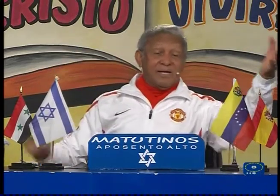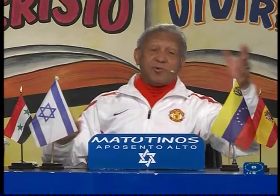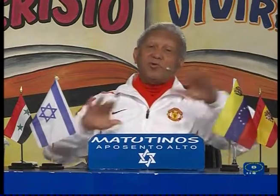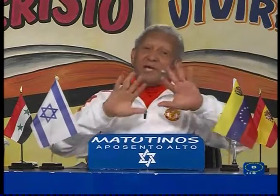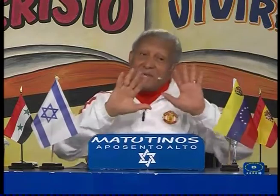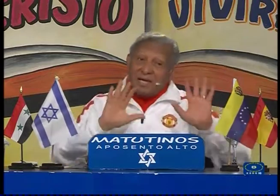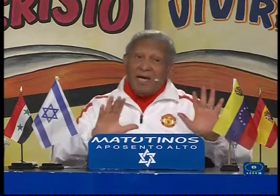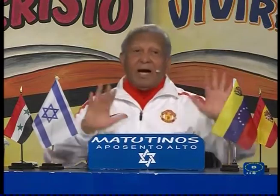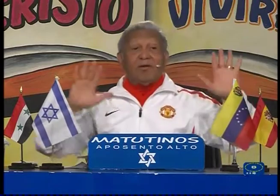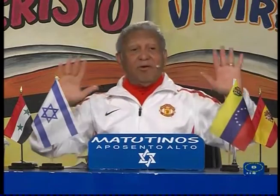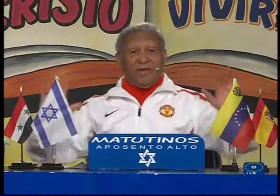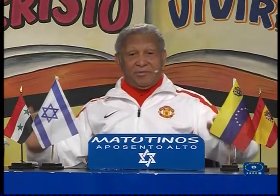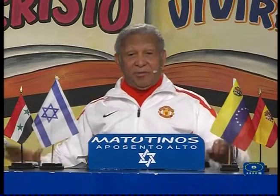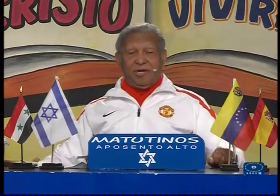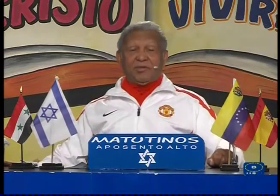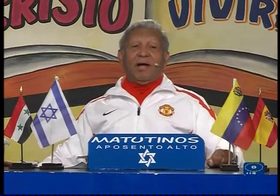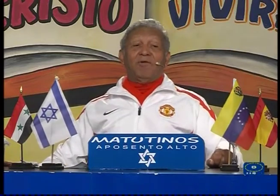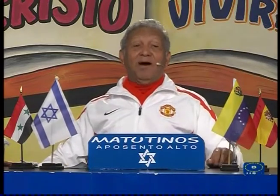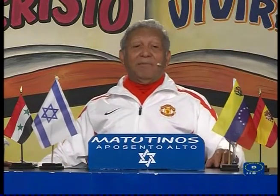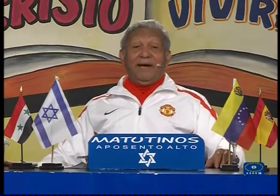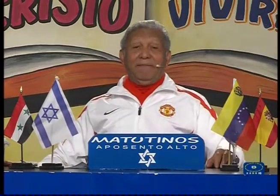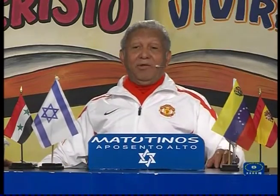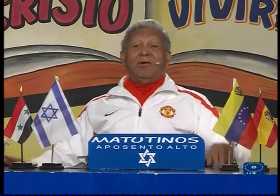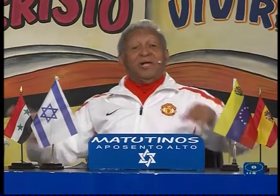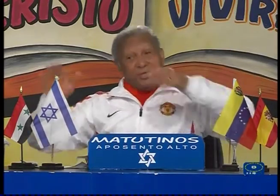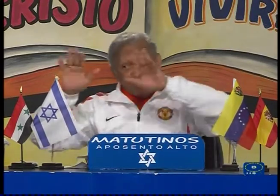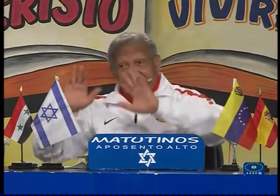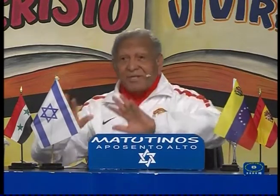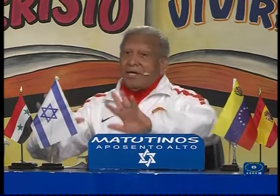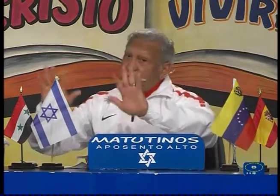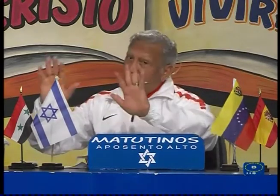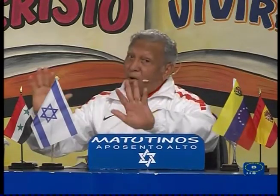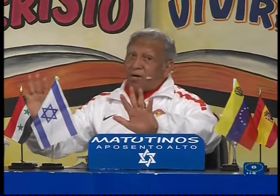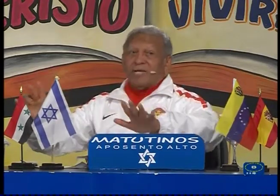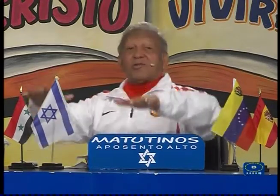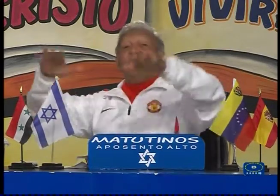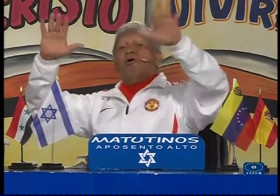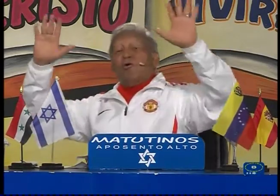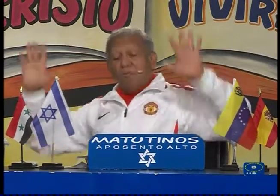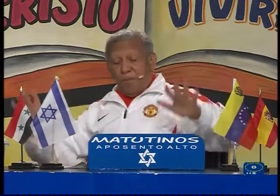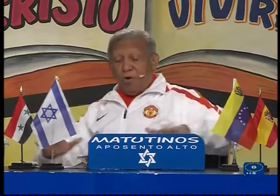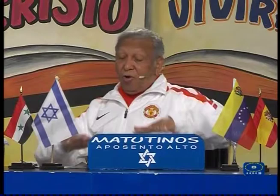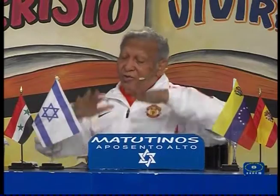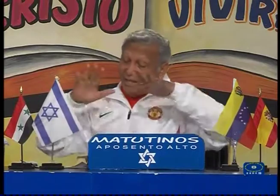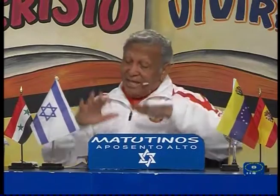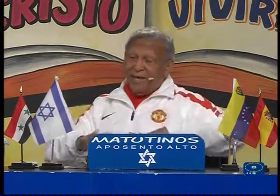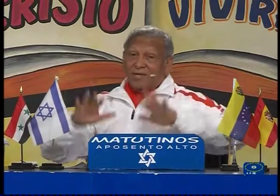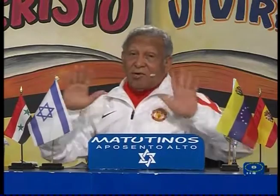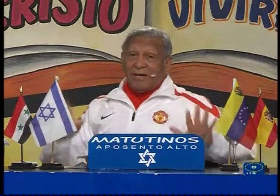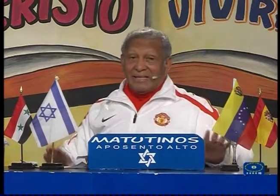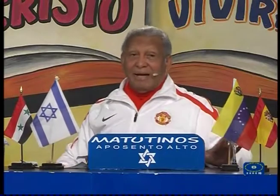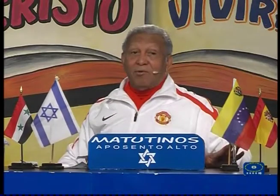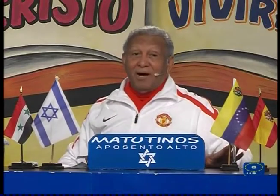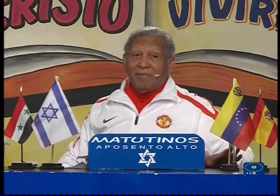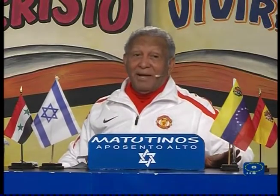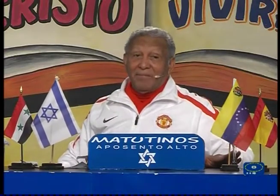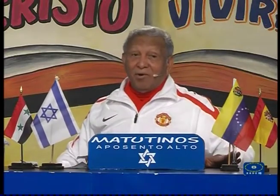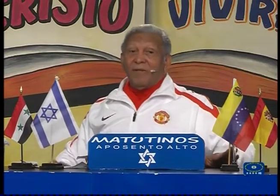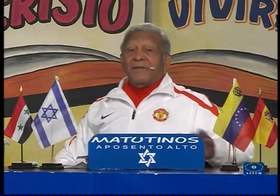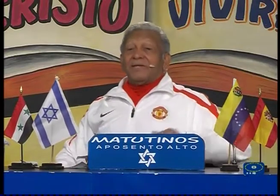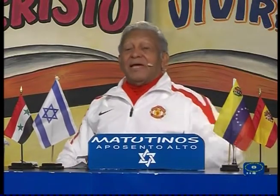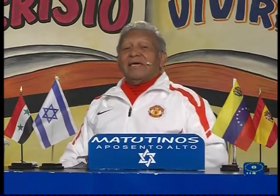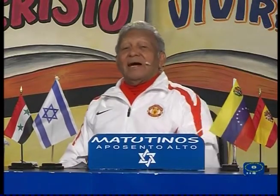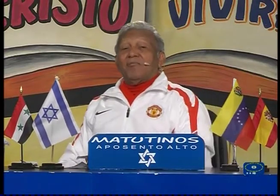si acaso usted tiene algo de esto que estamos hablando. Si usted tiene un poquito o un pocote de esto que estamos